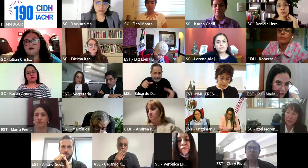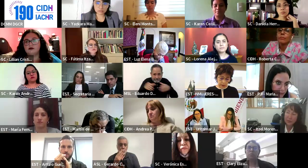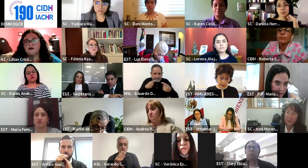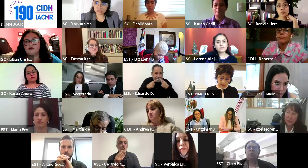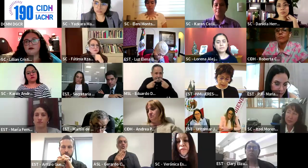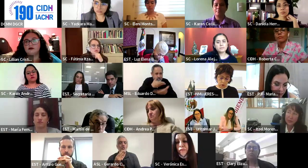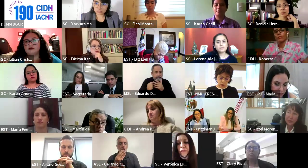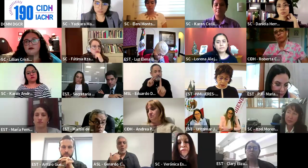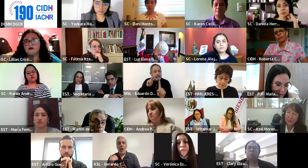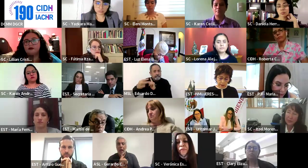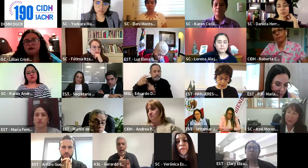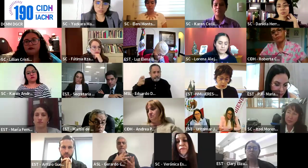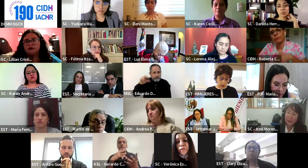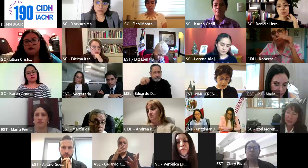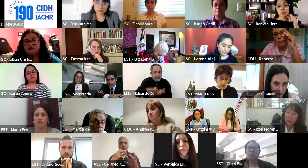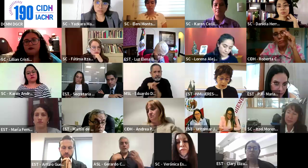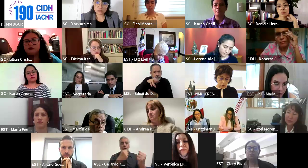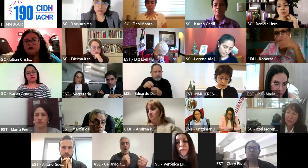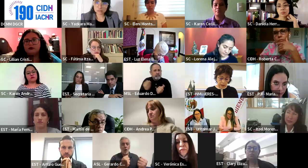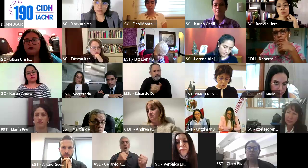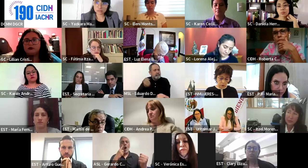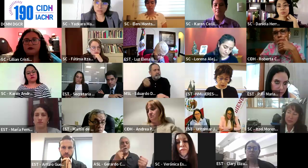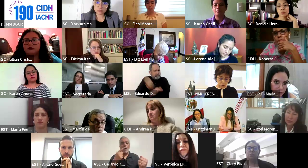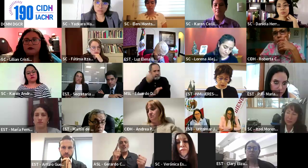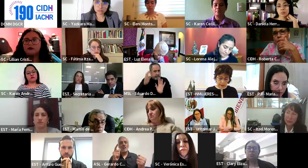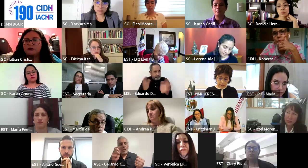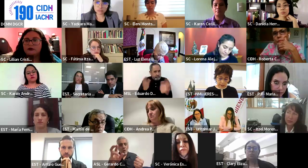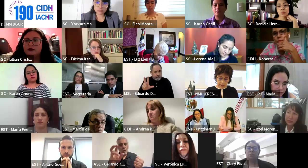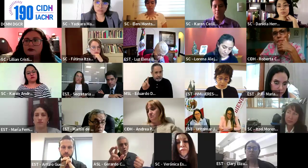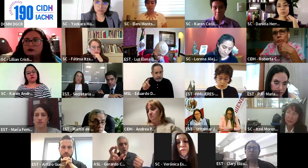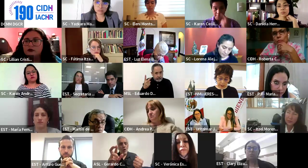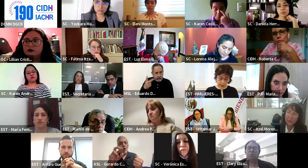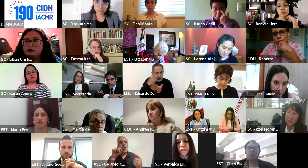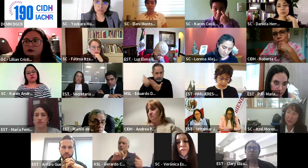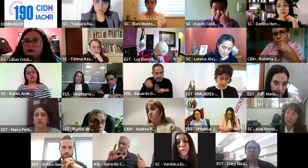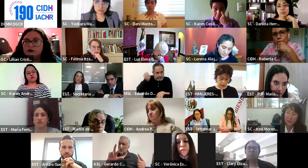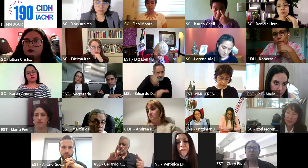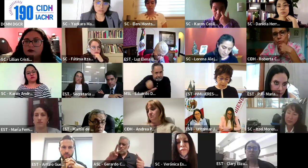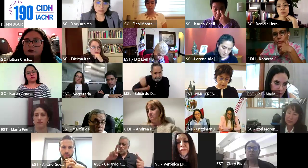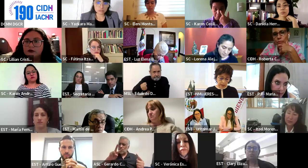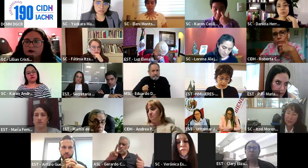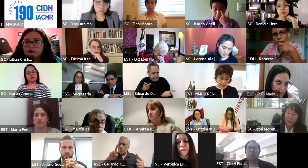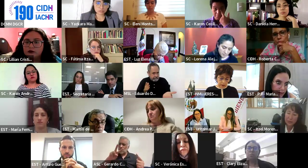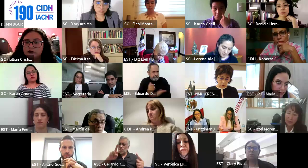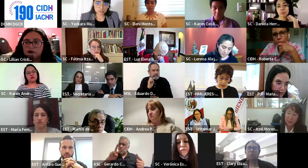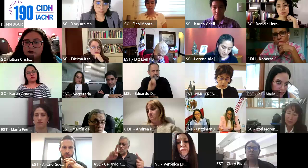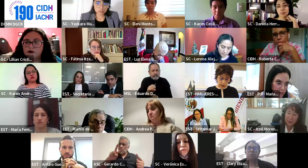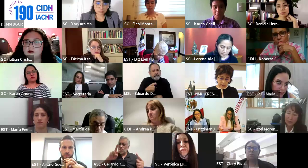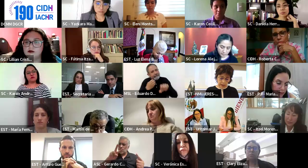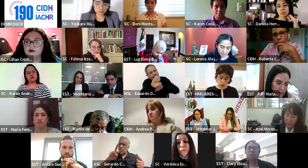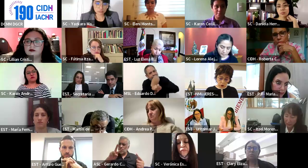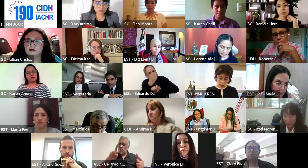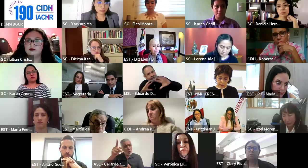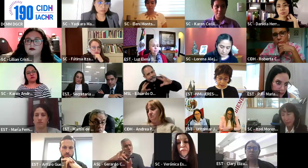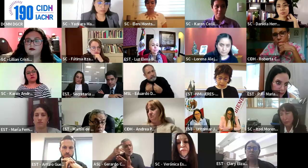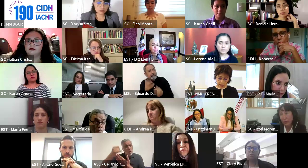transversalización de la perspectiva de género, mediante el cual se aprobaron 32 proyectos a las instancias de mujeres de las entidades federativas, dentro de las